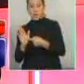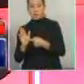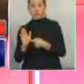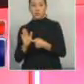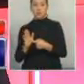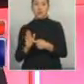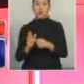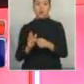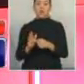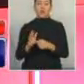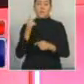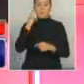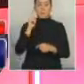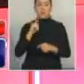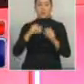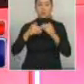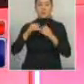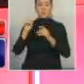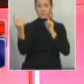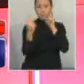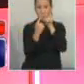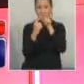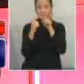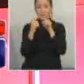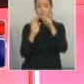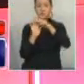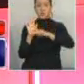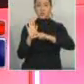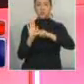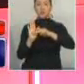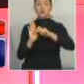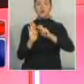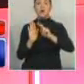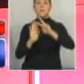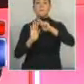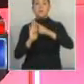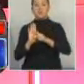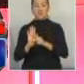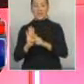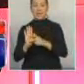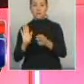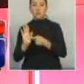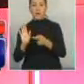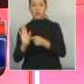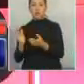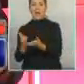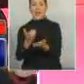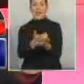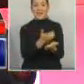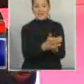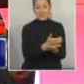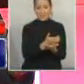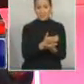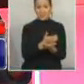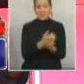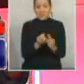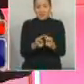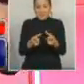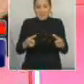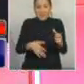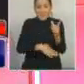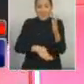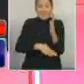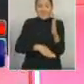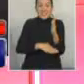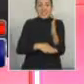algunas exenciones, pero el corazón del proyecto son las modificaciones al impuesto a la renta. La ampliación de la base tributable por la vía